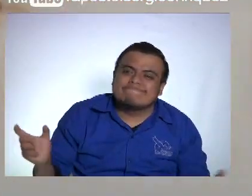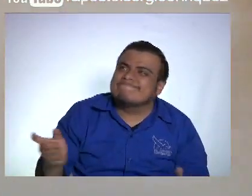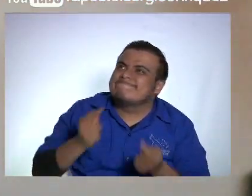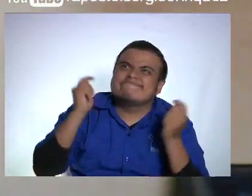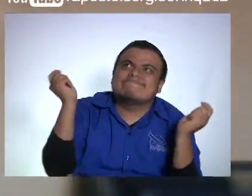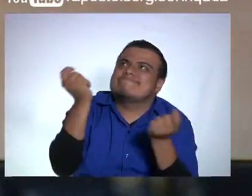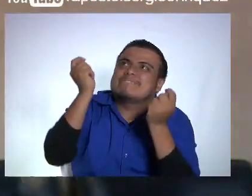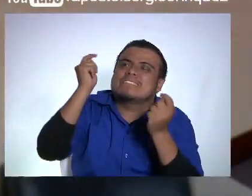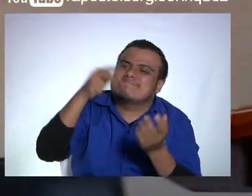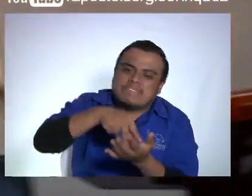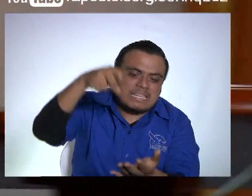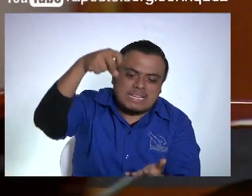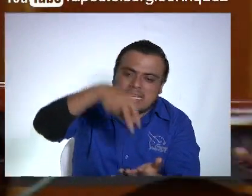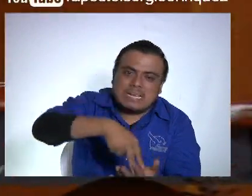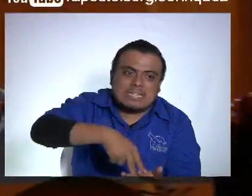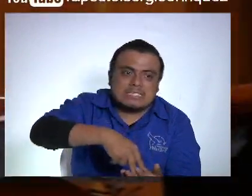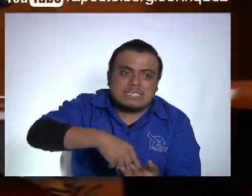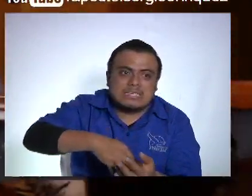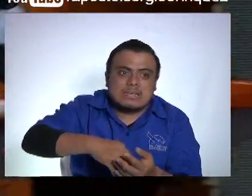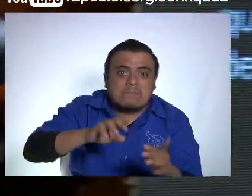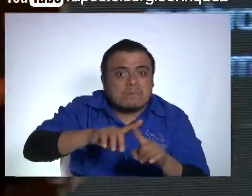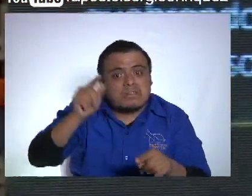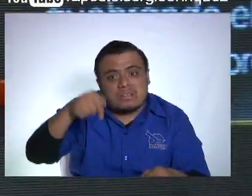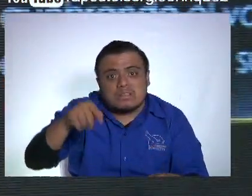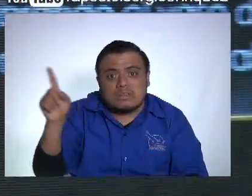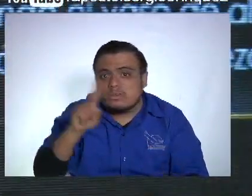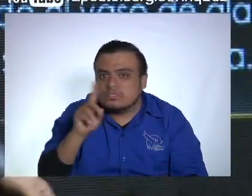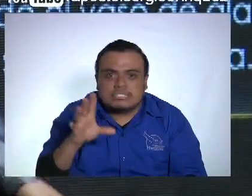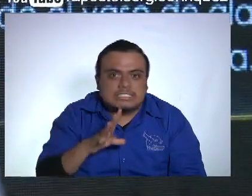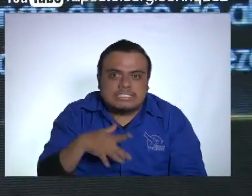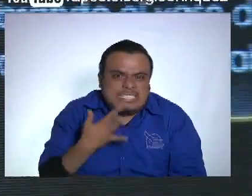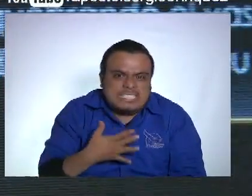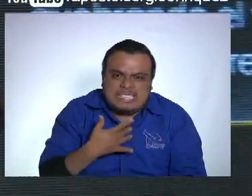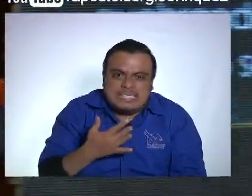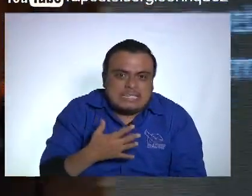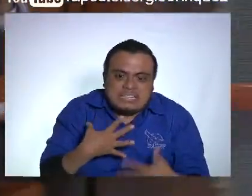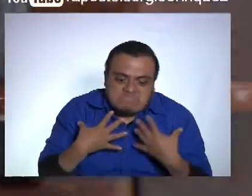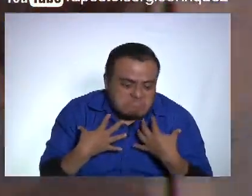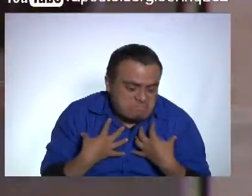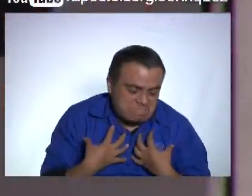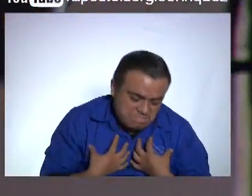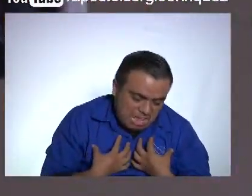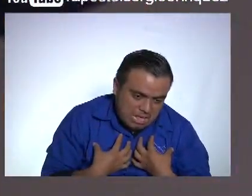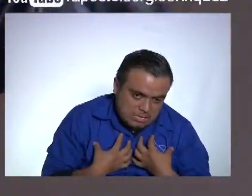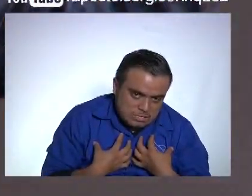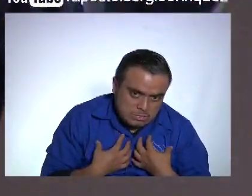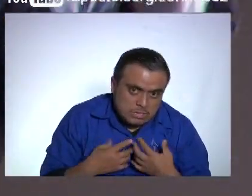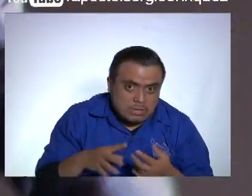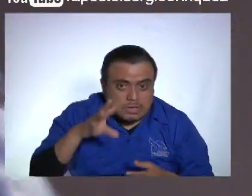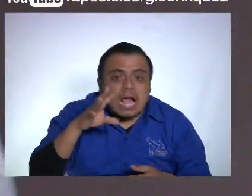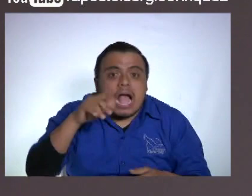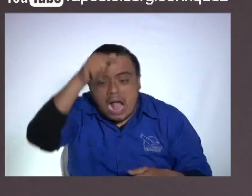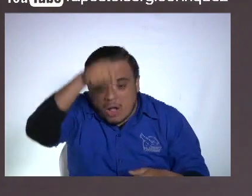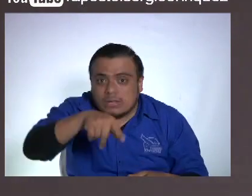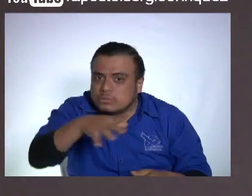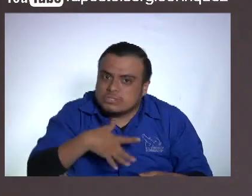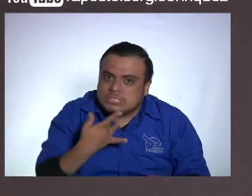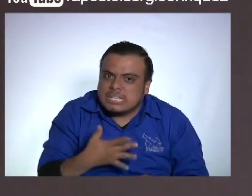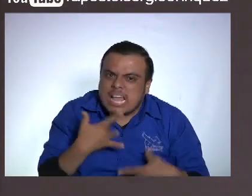gritaste, brincaste y ahora ya no sientes nada. Y ahora lo que sientes es la fuerza del